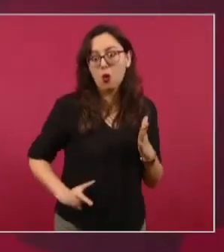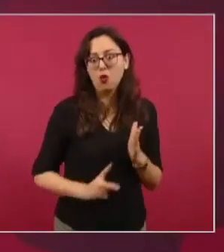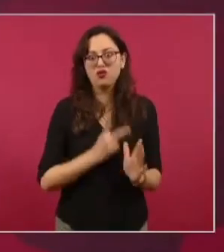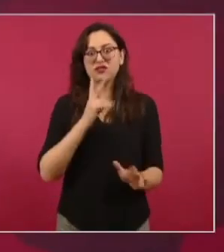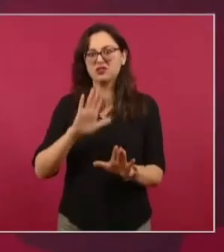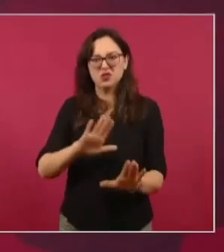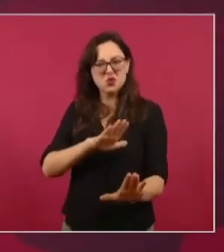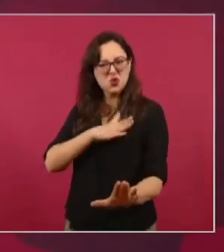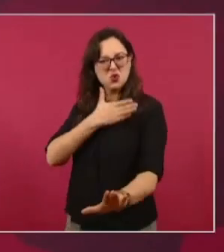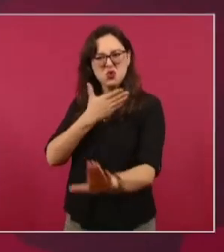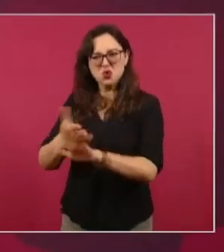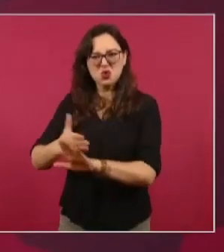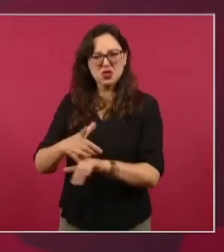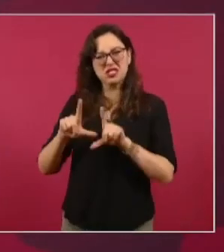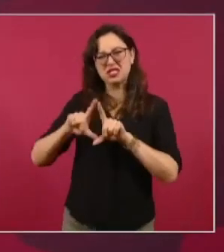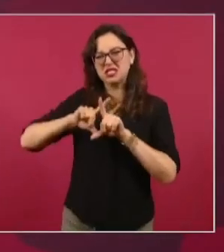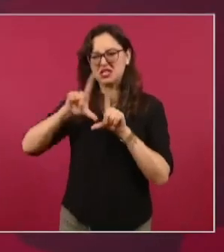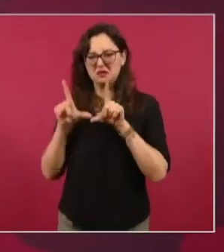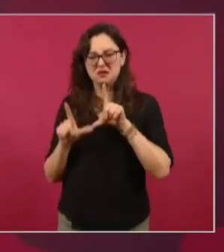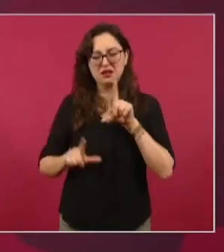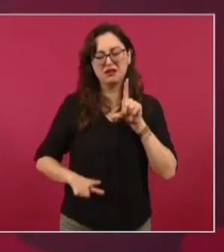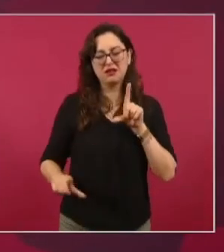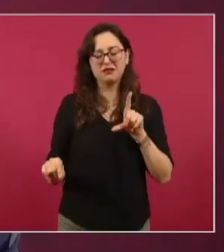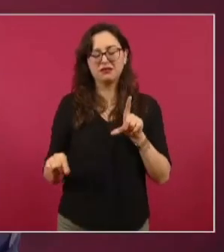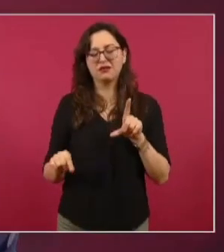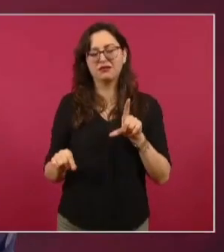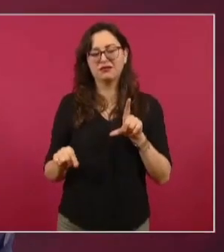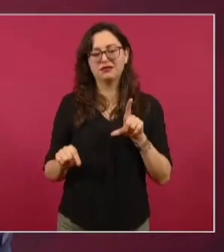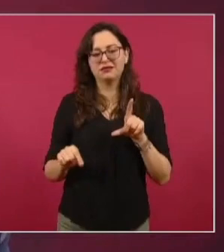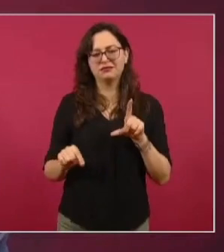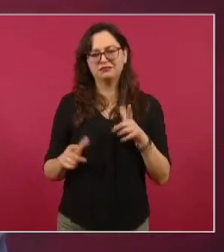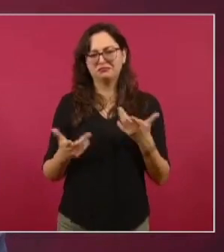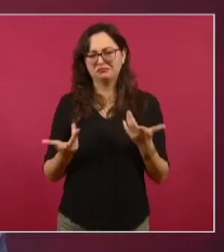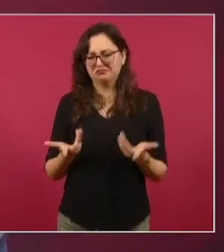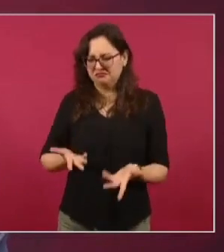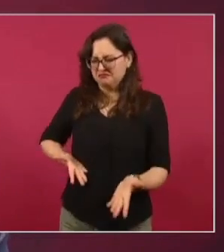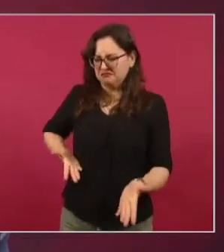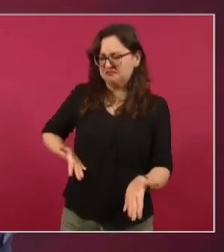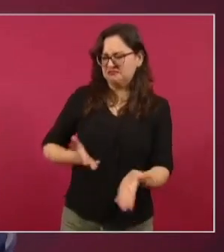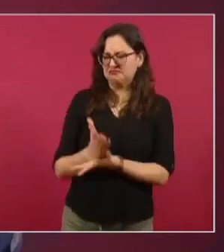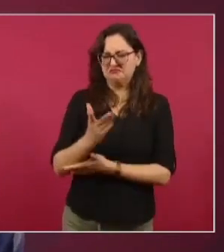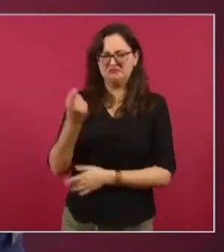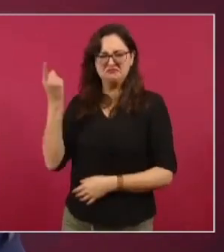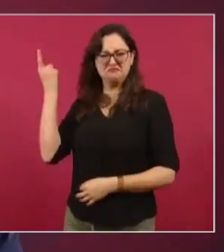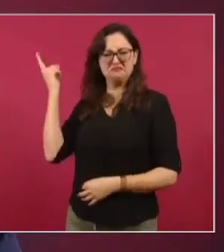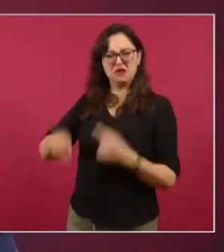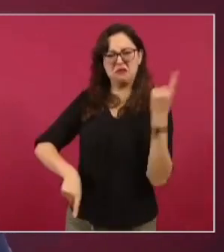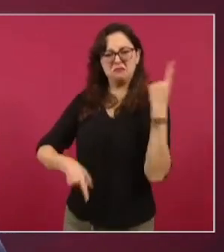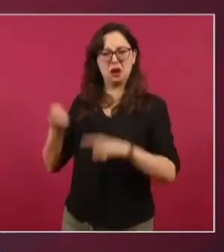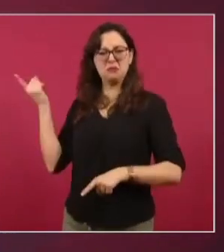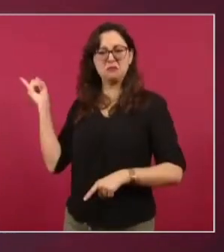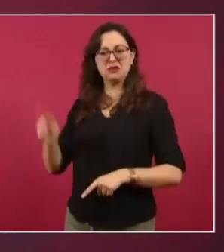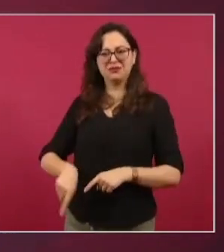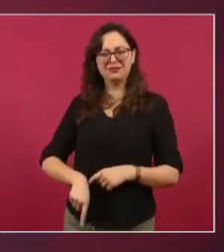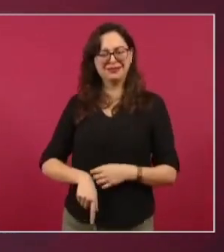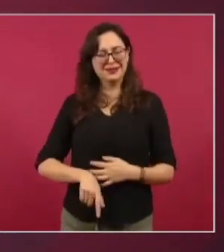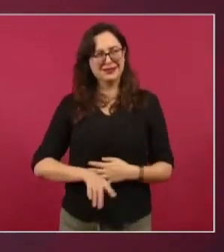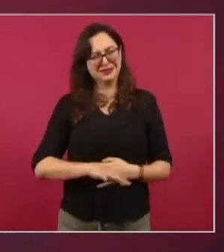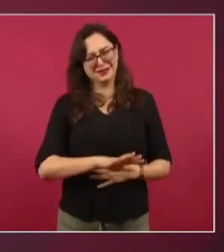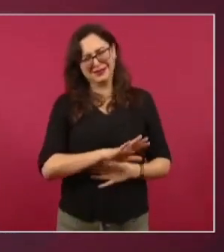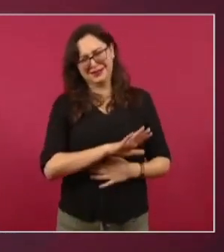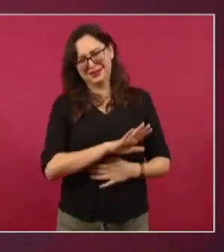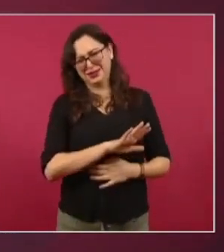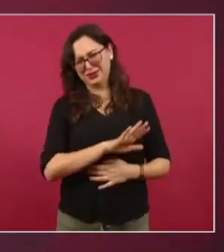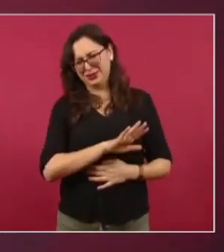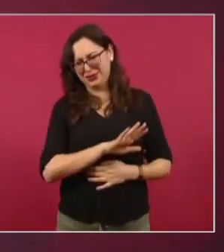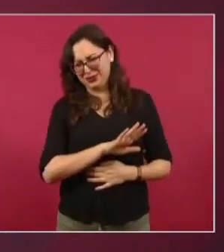a sacar lo autoritario lo prepotente esto de que si no se alinean a